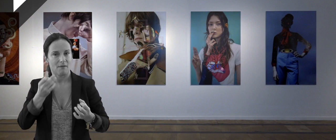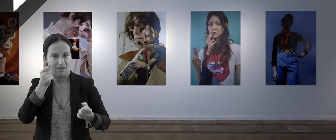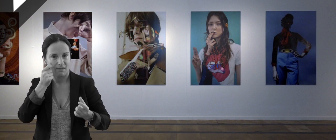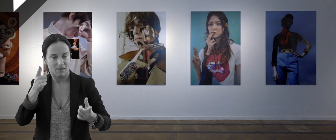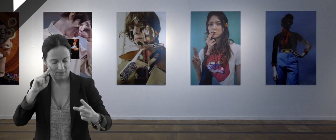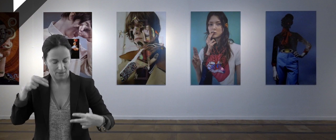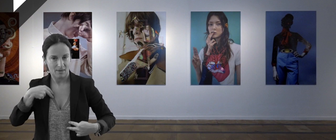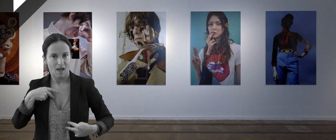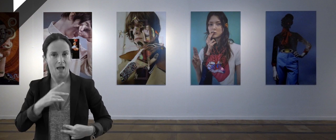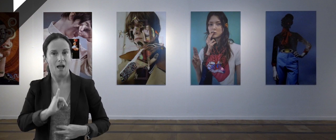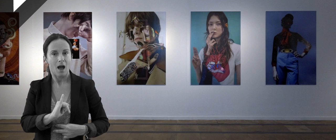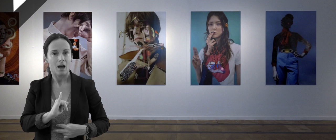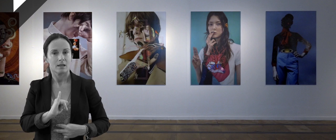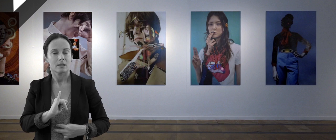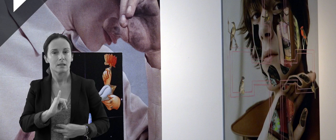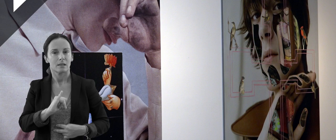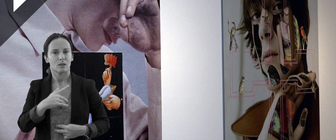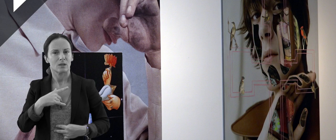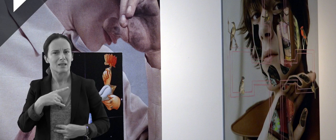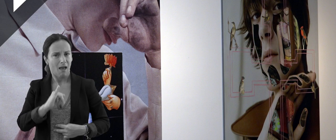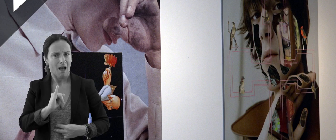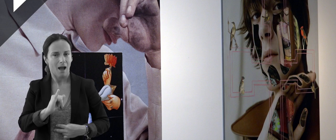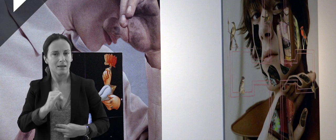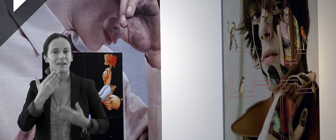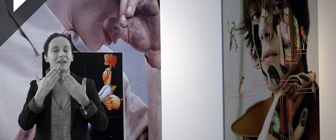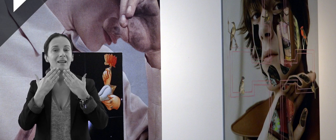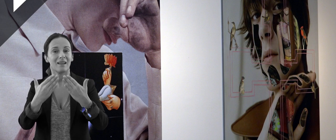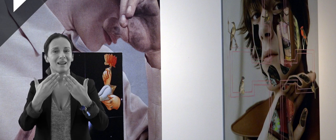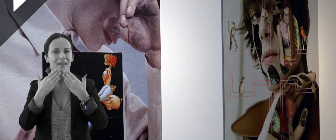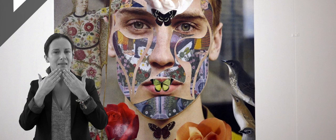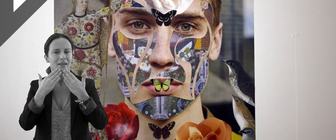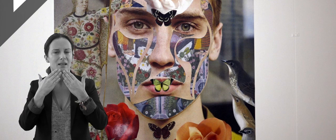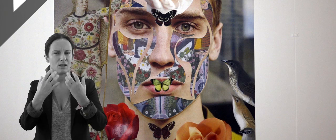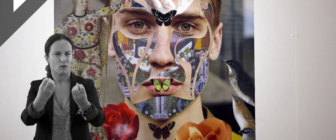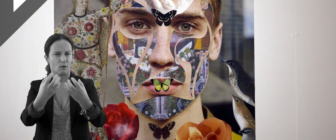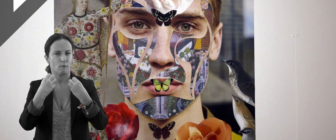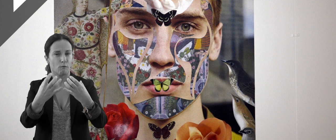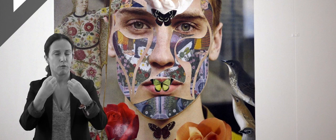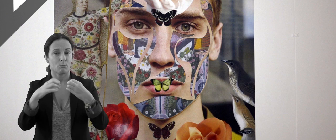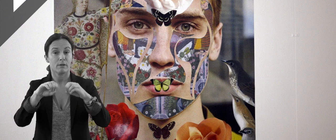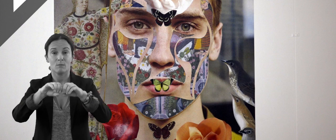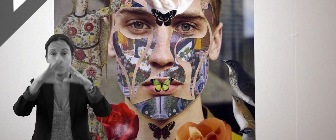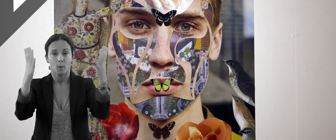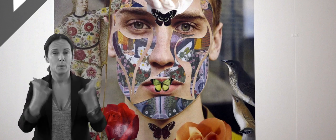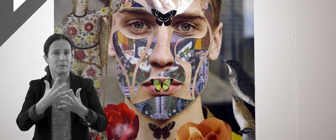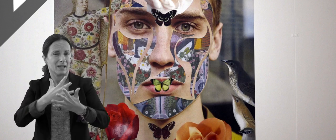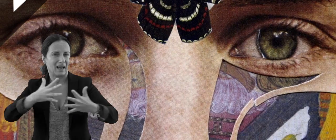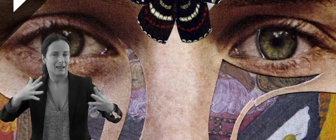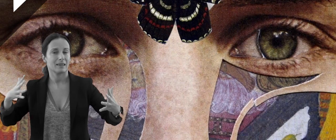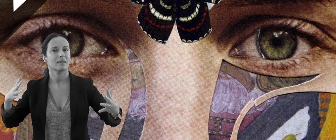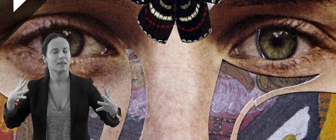y poder hacer algo con todo lo que nos han dado, la información, como el universo que hay tan grande,